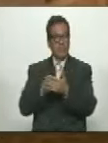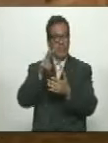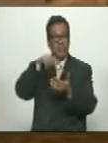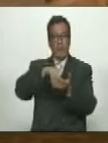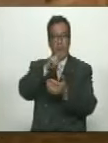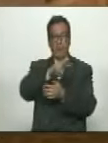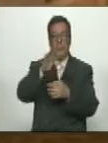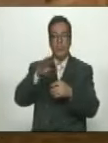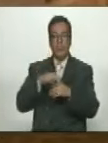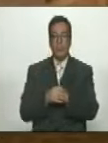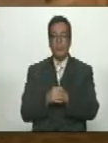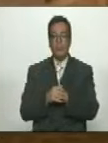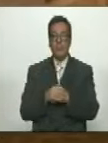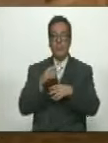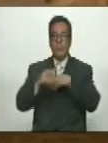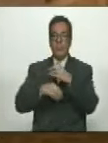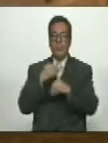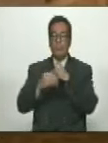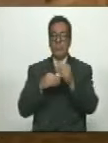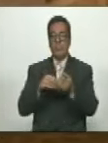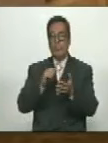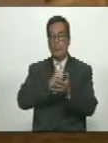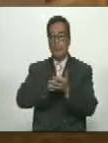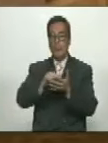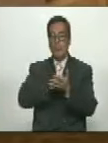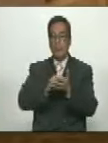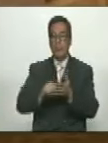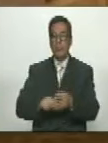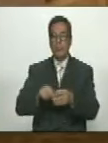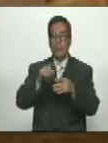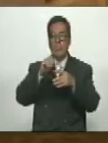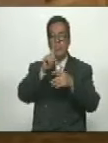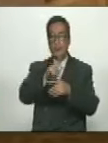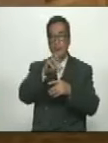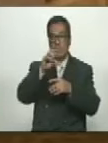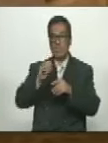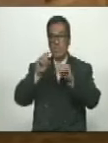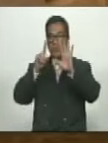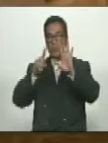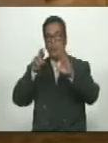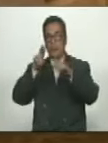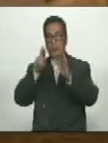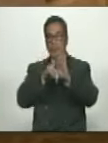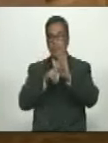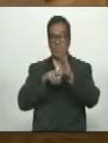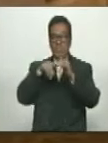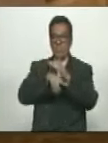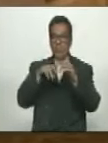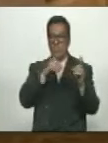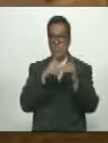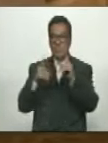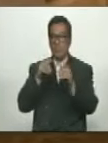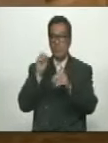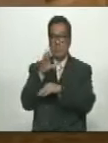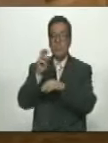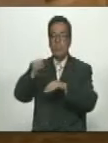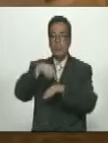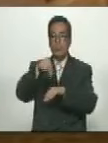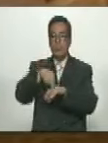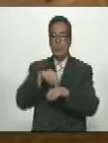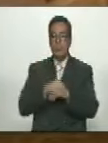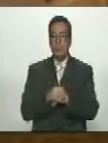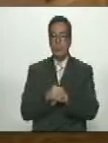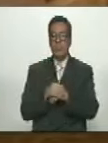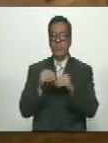2024 De Conformidad Con Lo Establecido En El Artículo 106 Del Reglamento Interior Y De Debates De La Asamblea